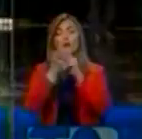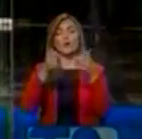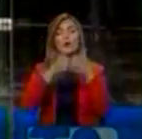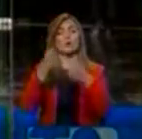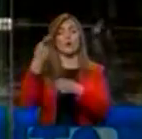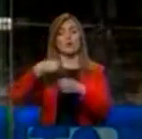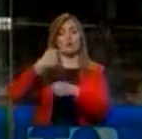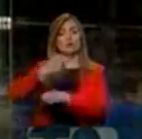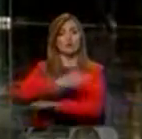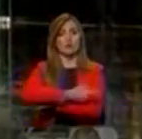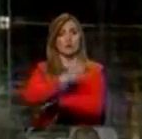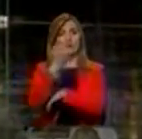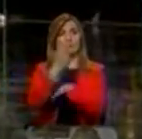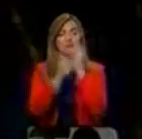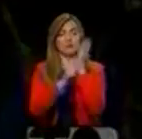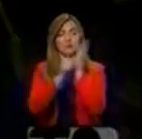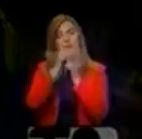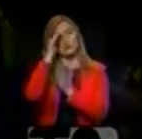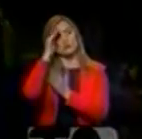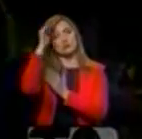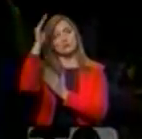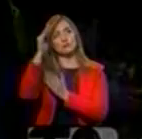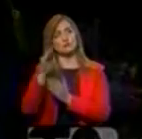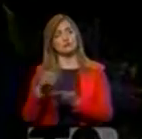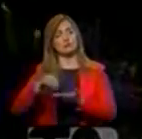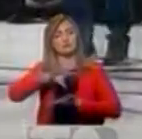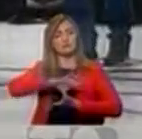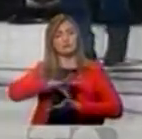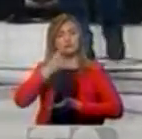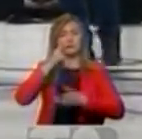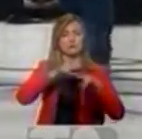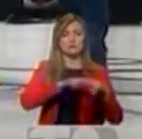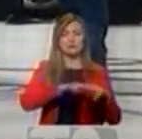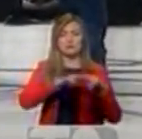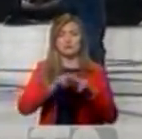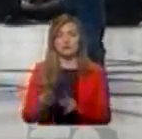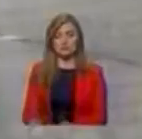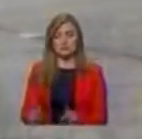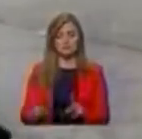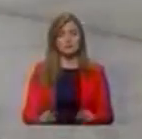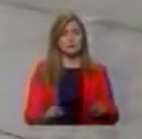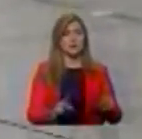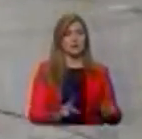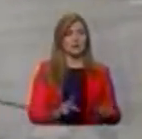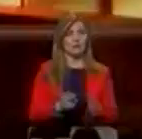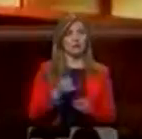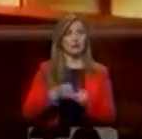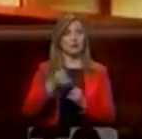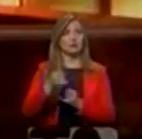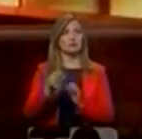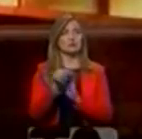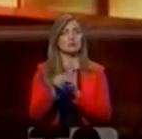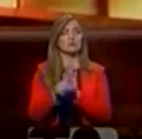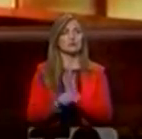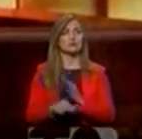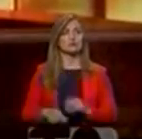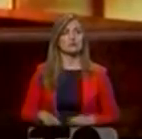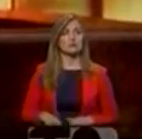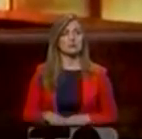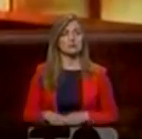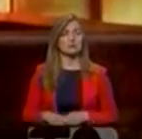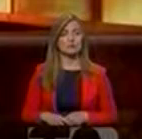días. La ministra del Interior llegó también a la Asamblea para constatar los preparativos y últimos detalles.